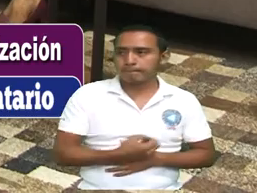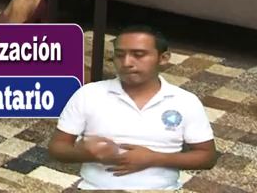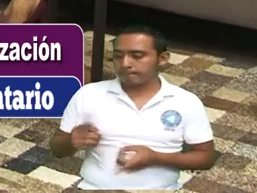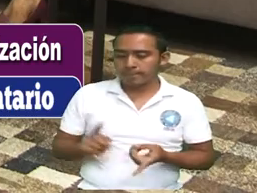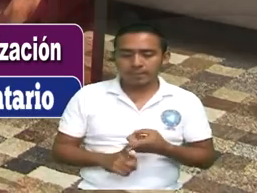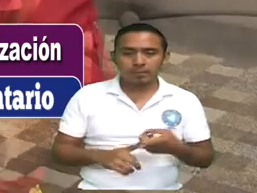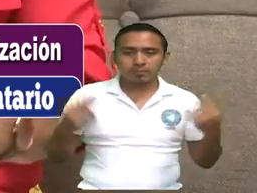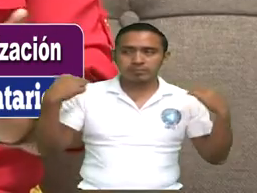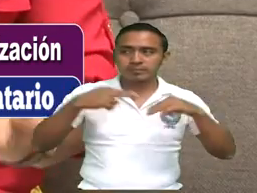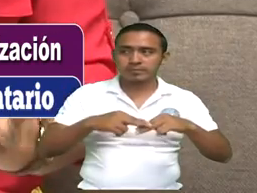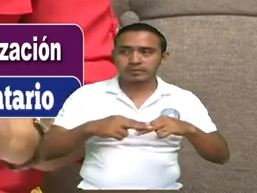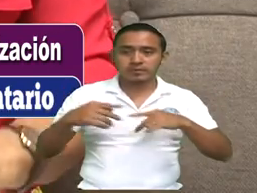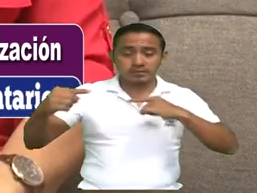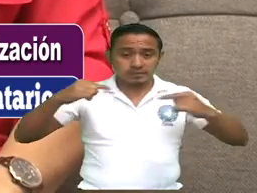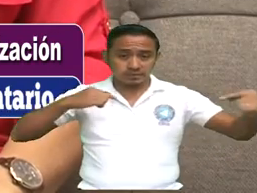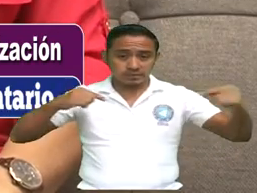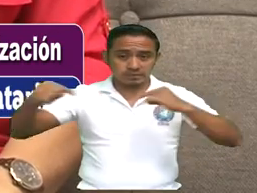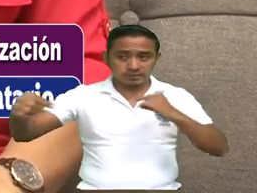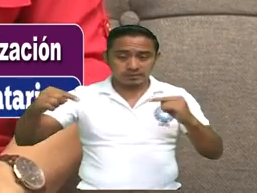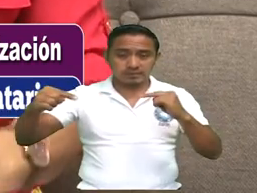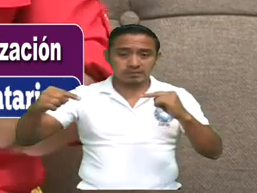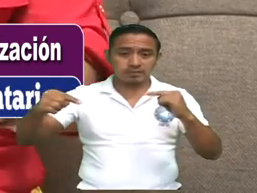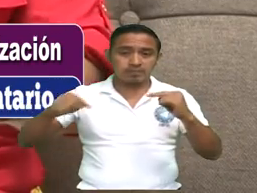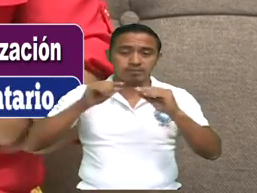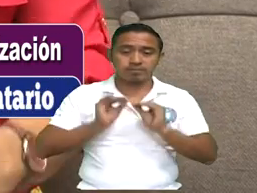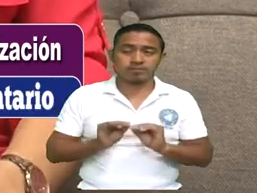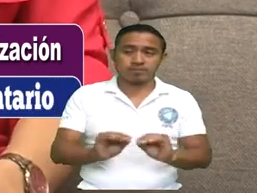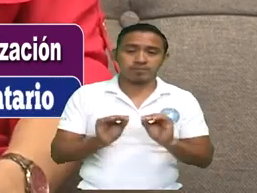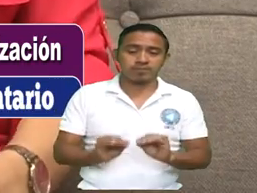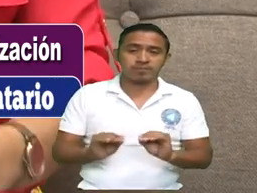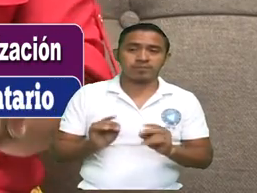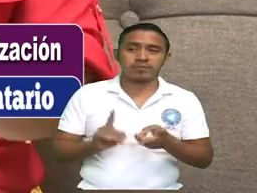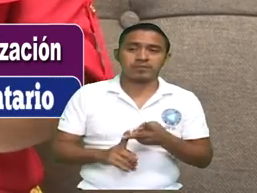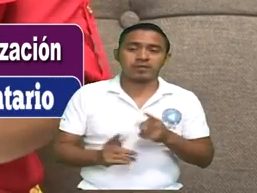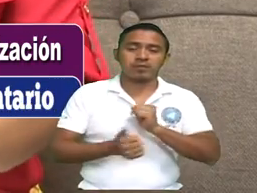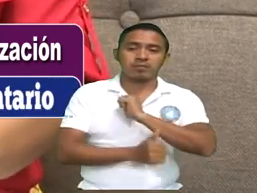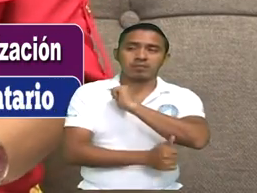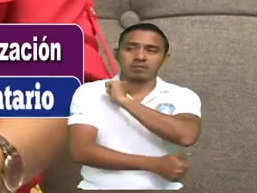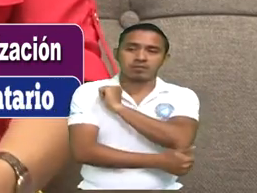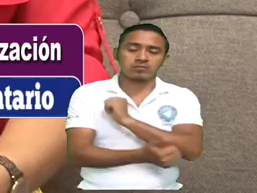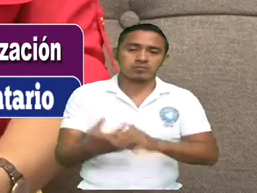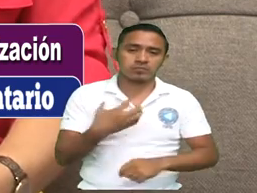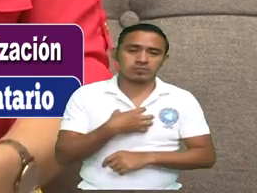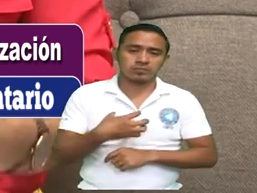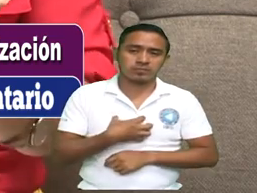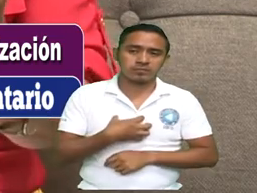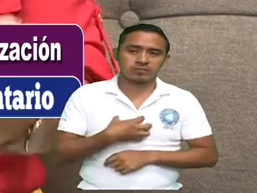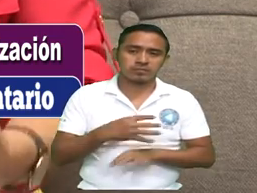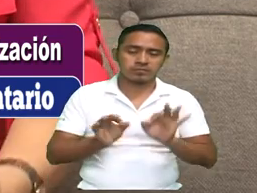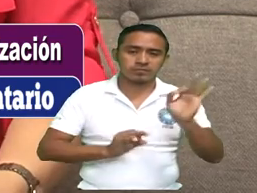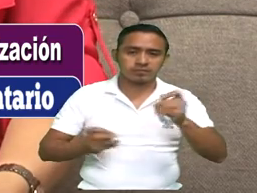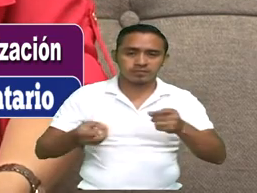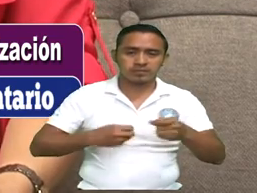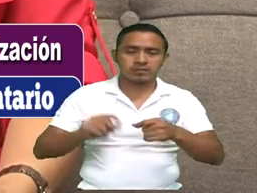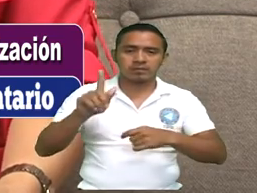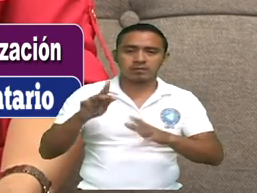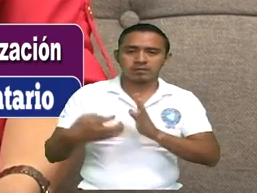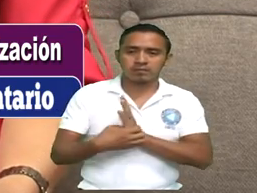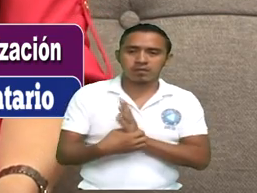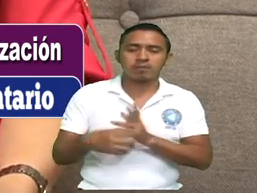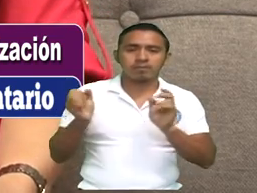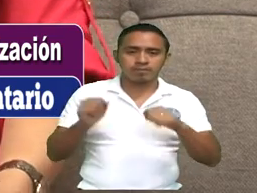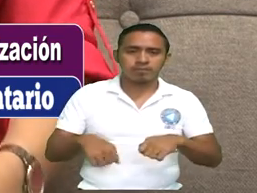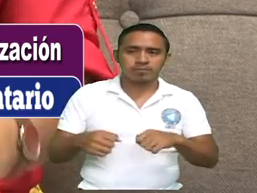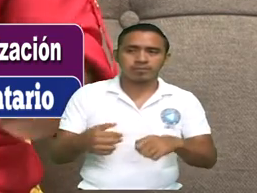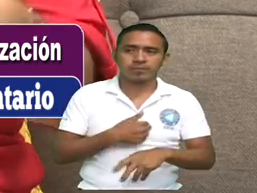todo tipo, ¿verdad? Los maestros son estrategias para la enseñanza. Sí. y los estudiantes son ferias tecnológicas en las que ellos